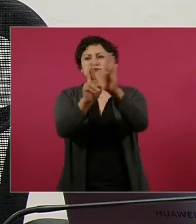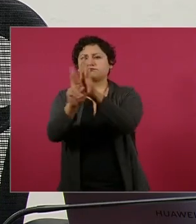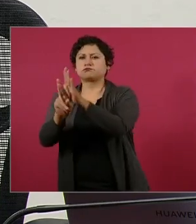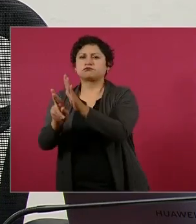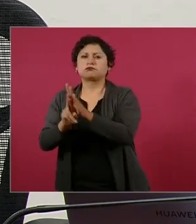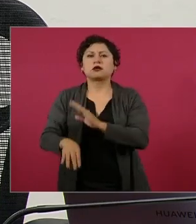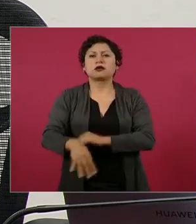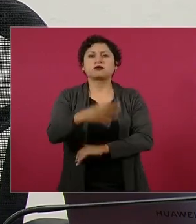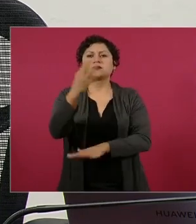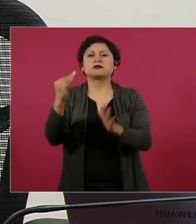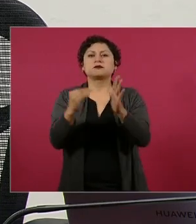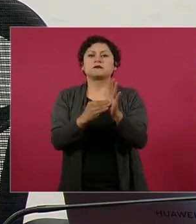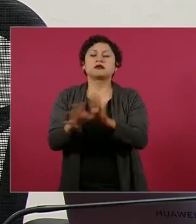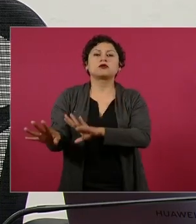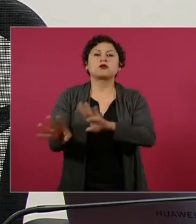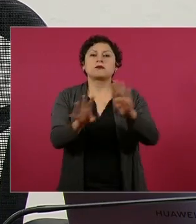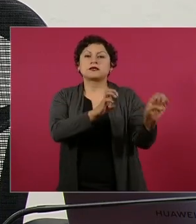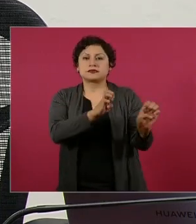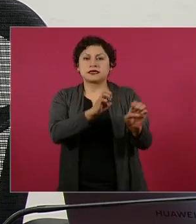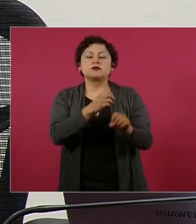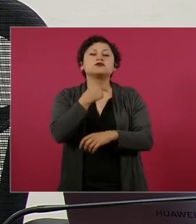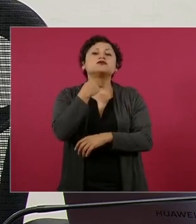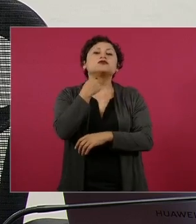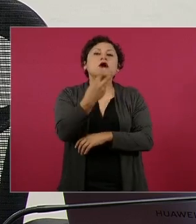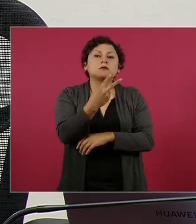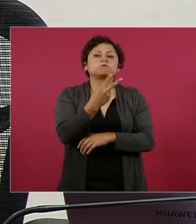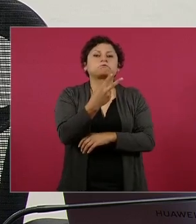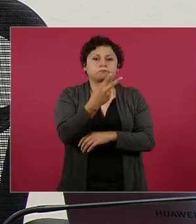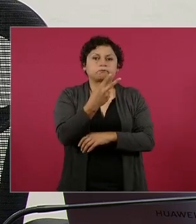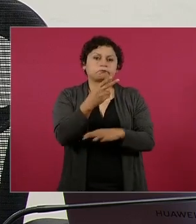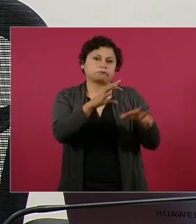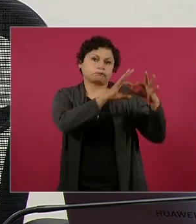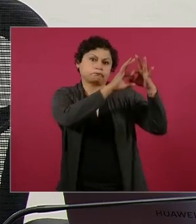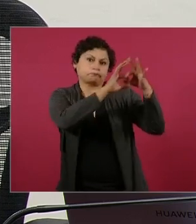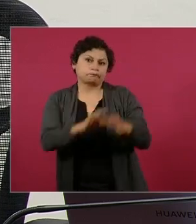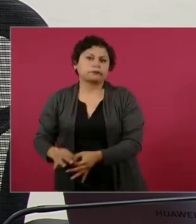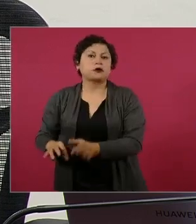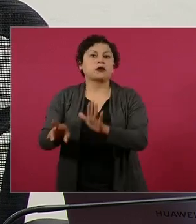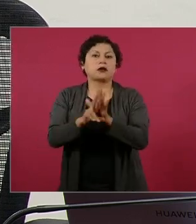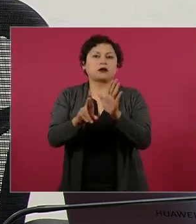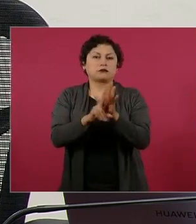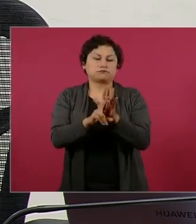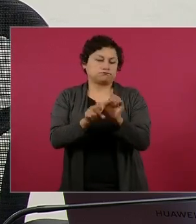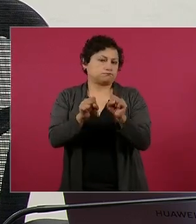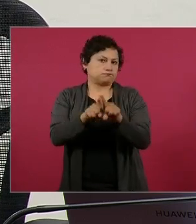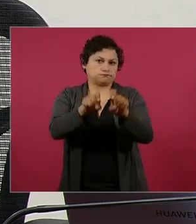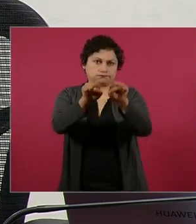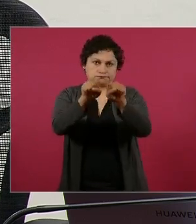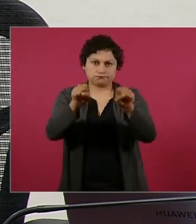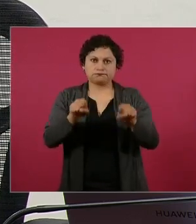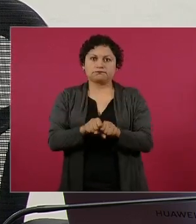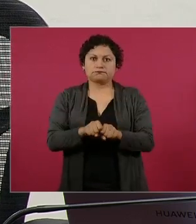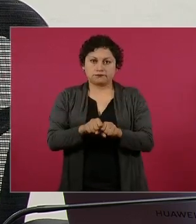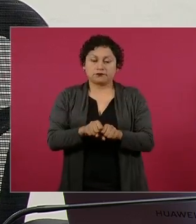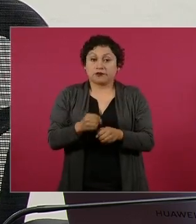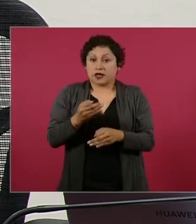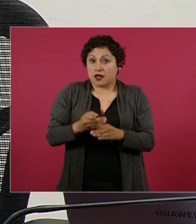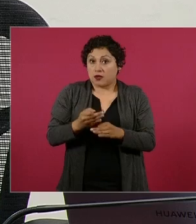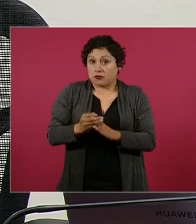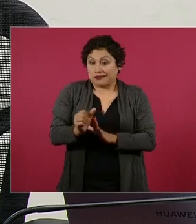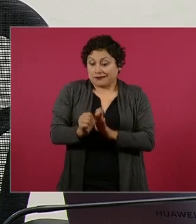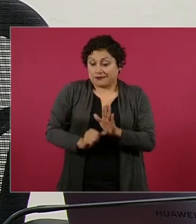14,491 altavoces a través de todo nuestro sistema de alertamiento. En este mes, el 19 de